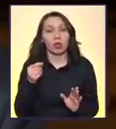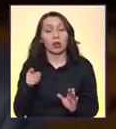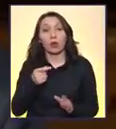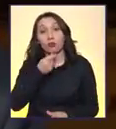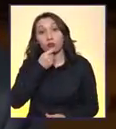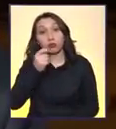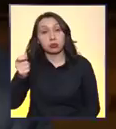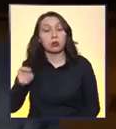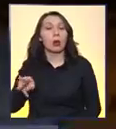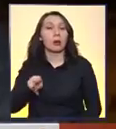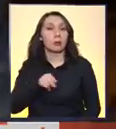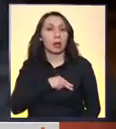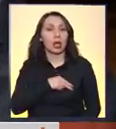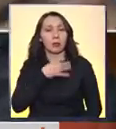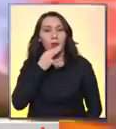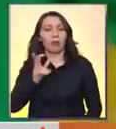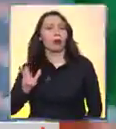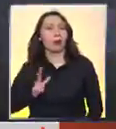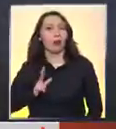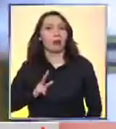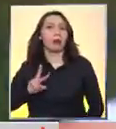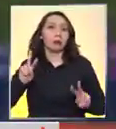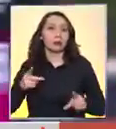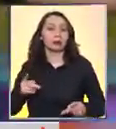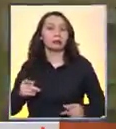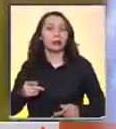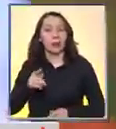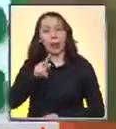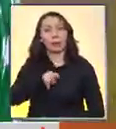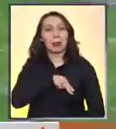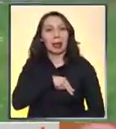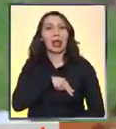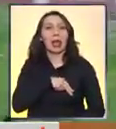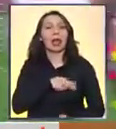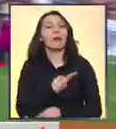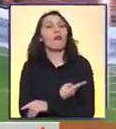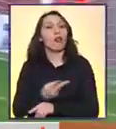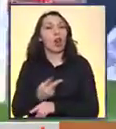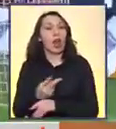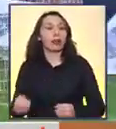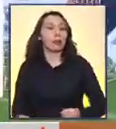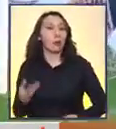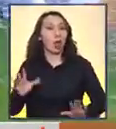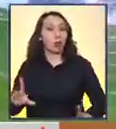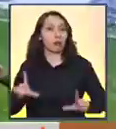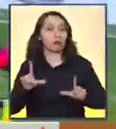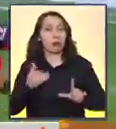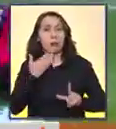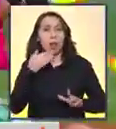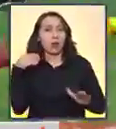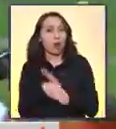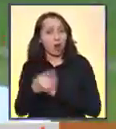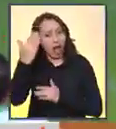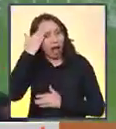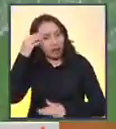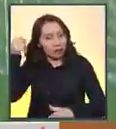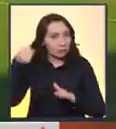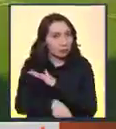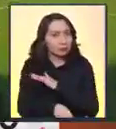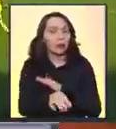me premiaban como el honesto y tuve que ir a una ceremonia. El honesto, el volante de moda, el futbolista con mejor promedio de goles de cabeza actualmente en el